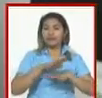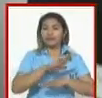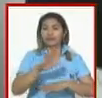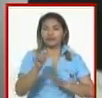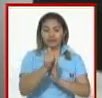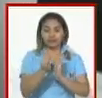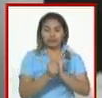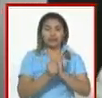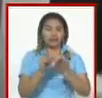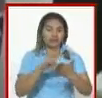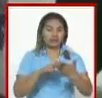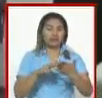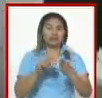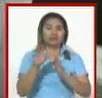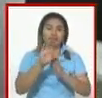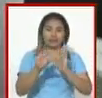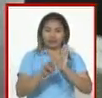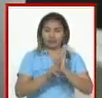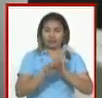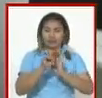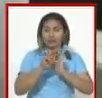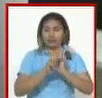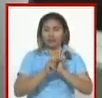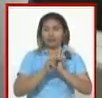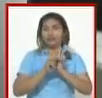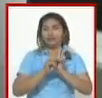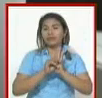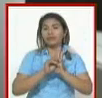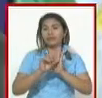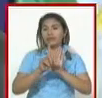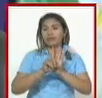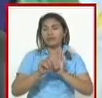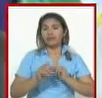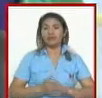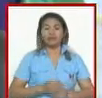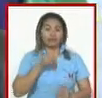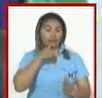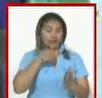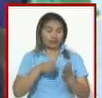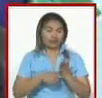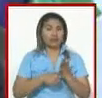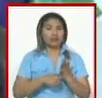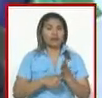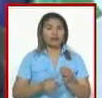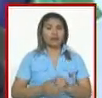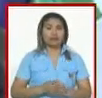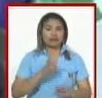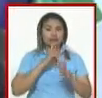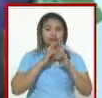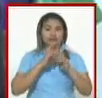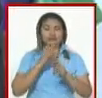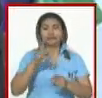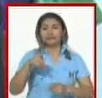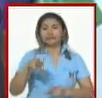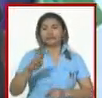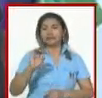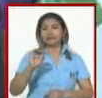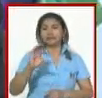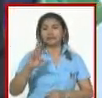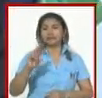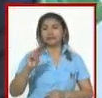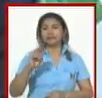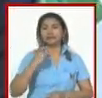él como a sus abogados leer un poco la constitución y la normativa jurídica en el país la carta de la carta de respuesta del procurador general